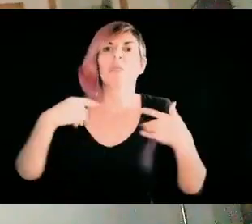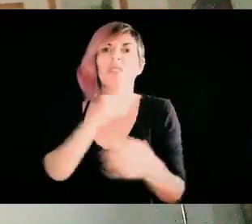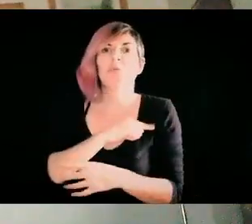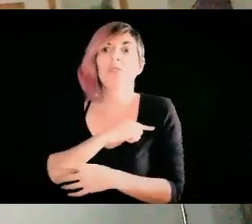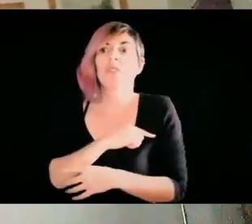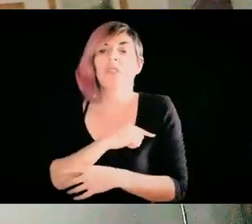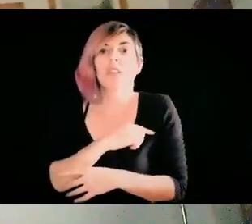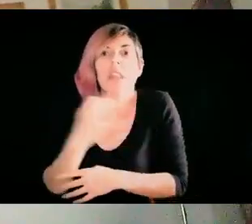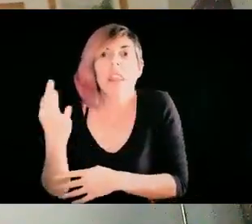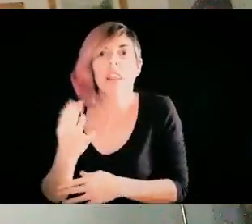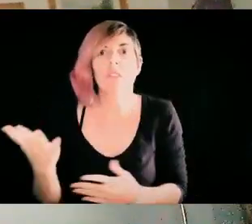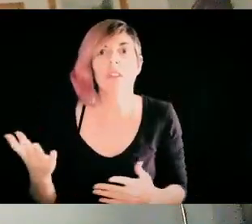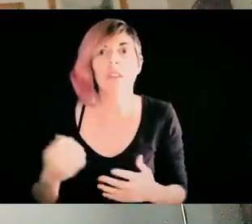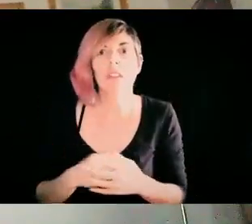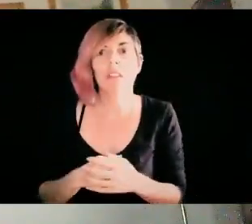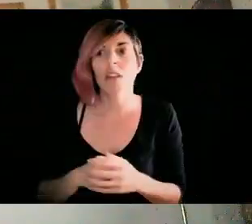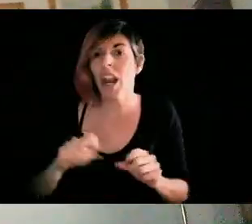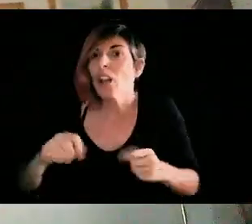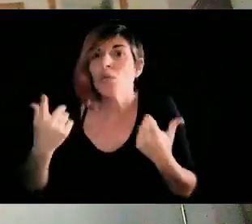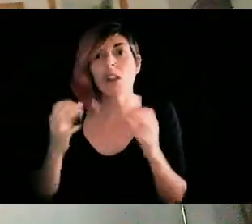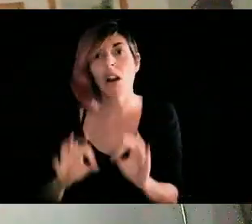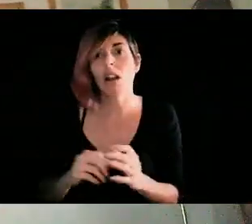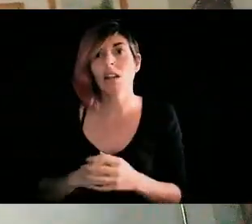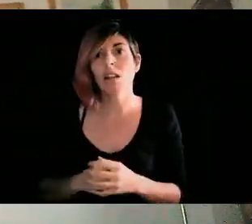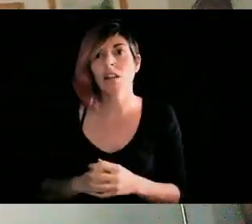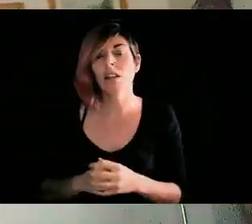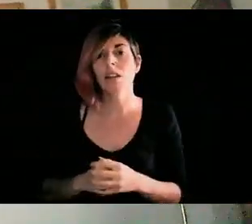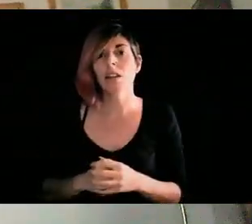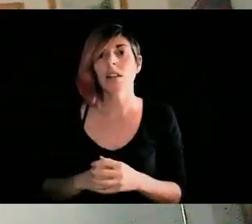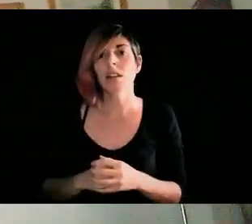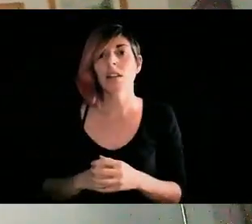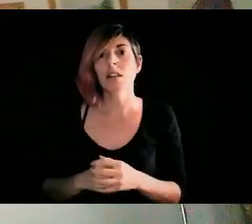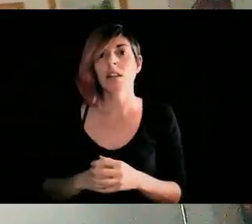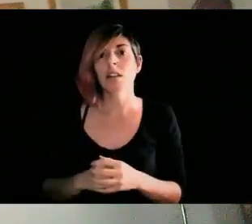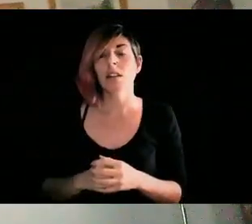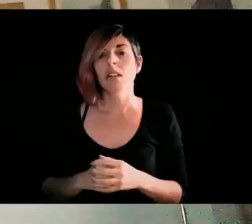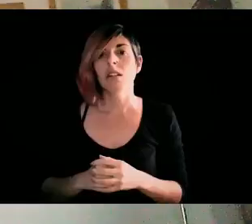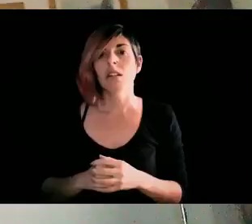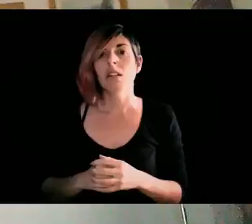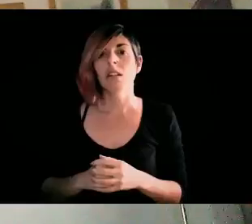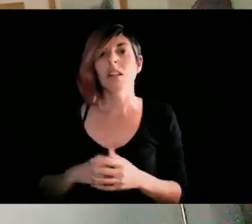como sentimientos y emociones que tienen que estar ahí y es natural que estén ahí,